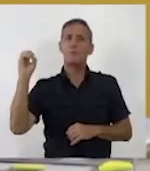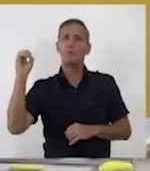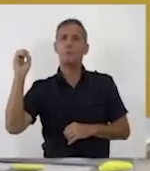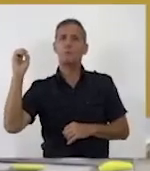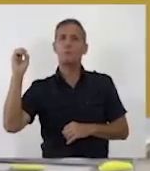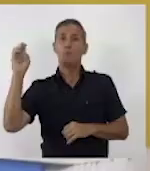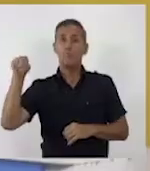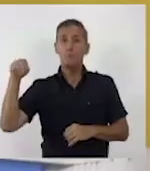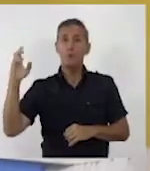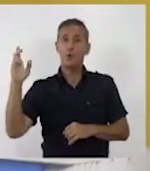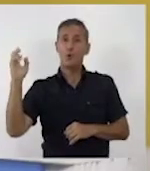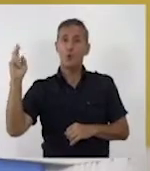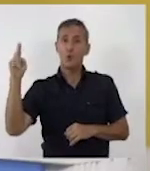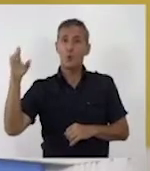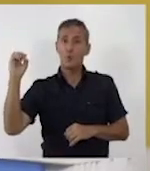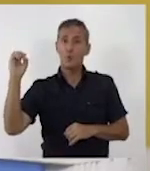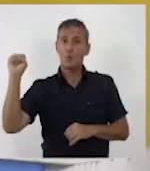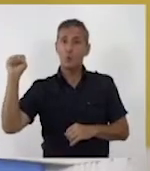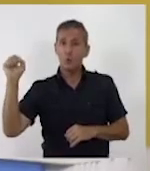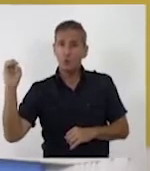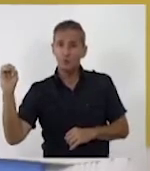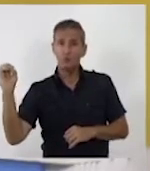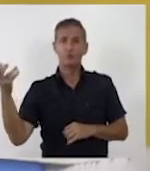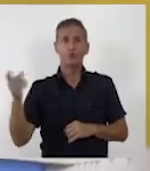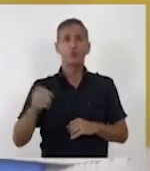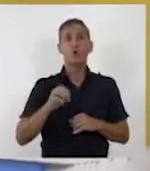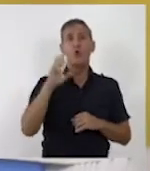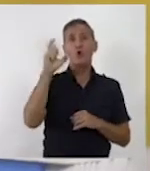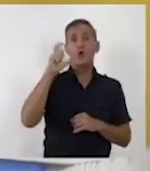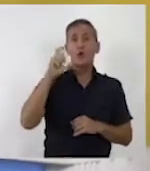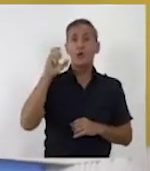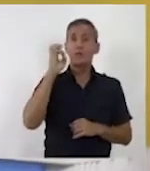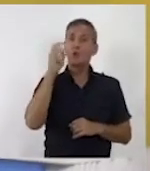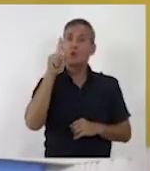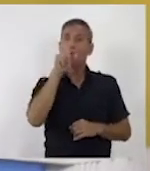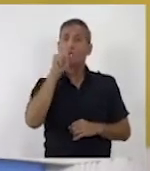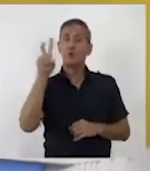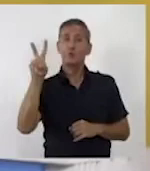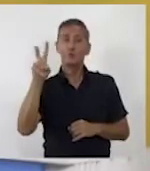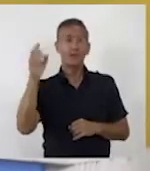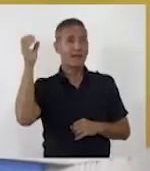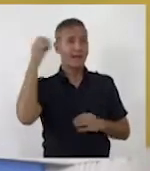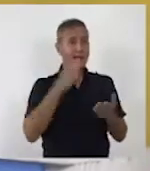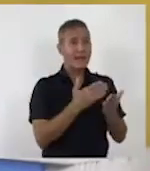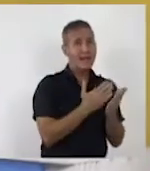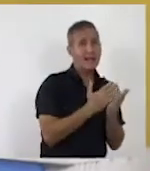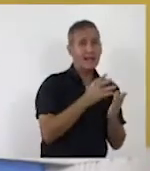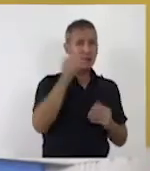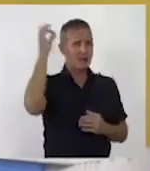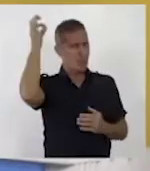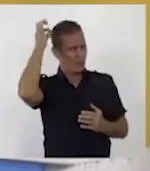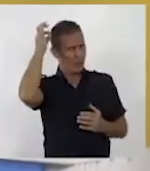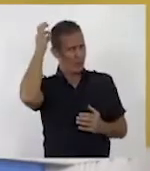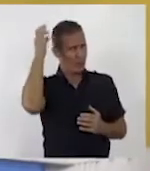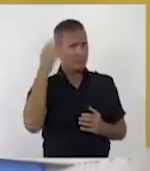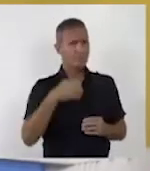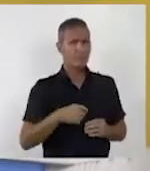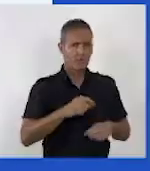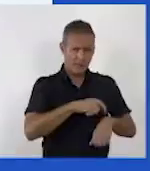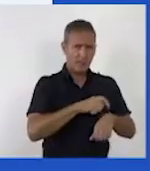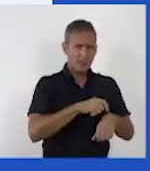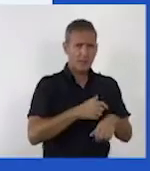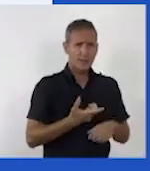martin bueno pues el capítulo número 12 del libro de español y tomen el libro de español tomen lo tienen